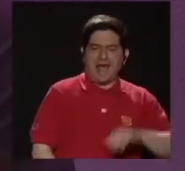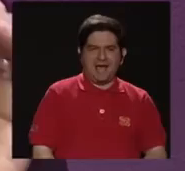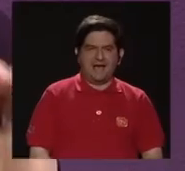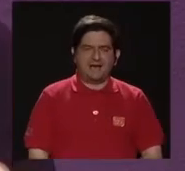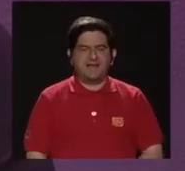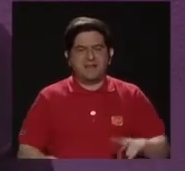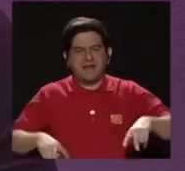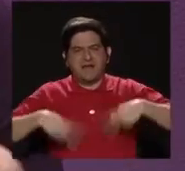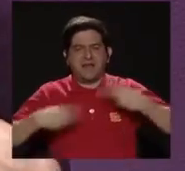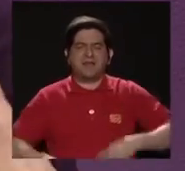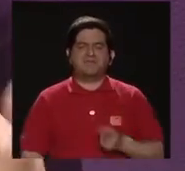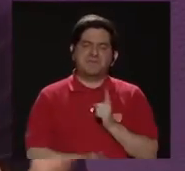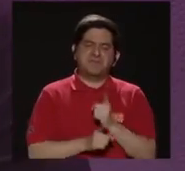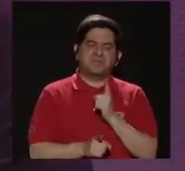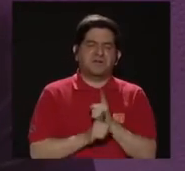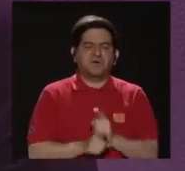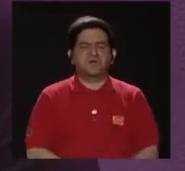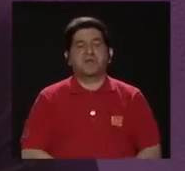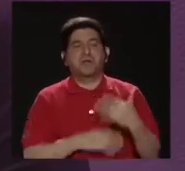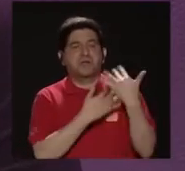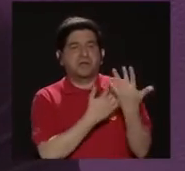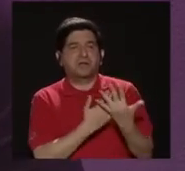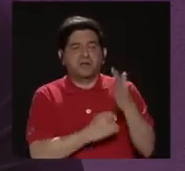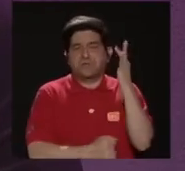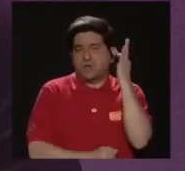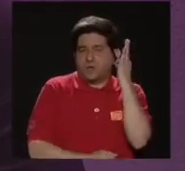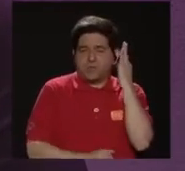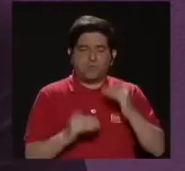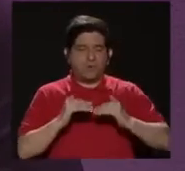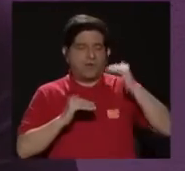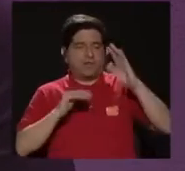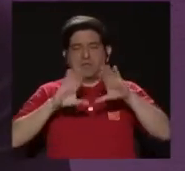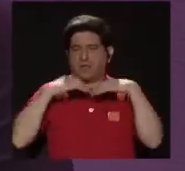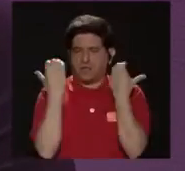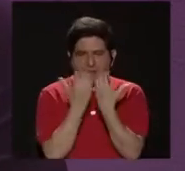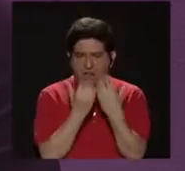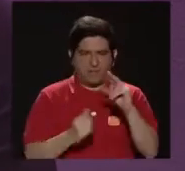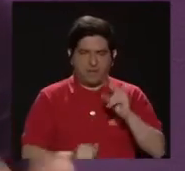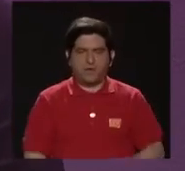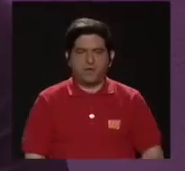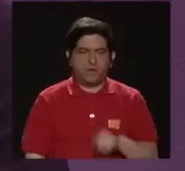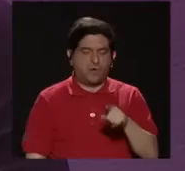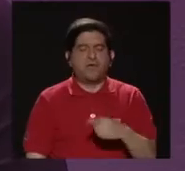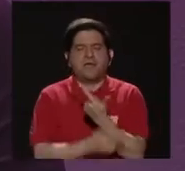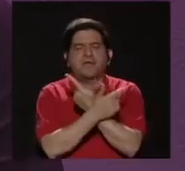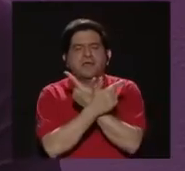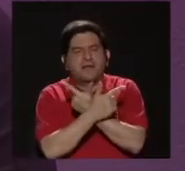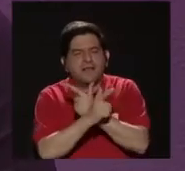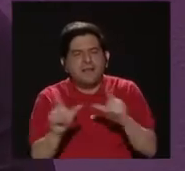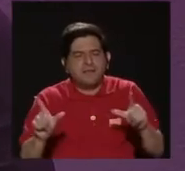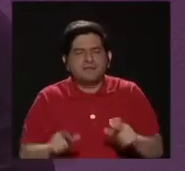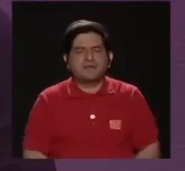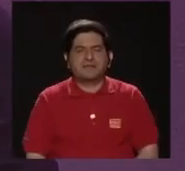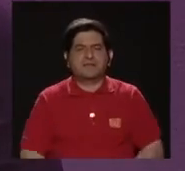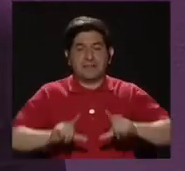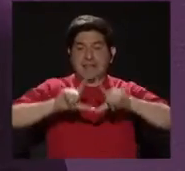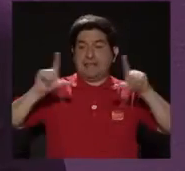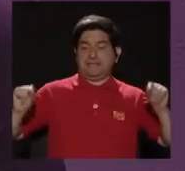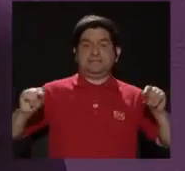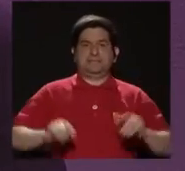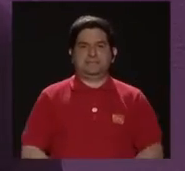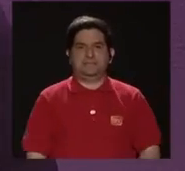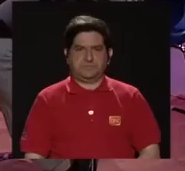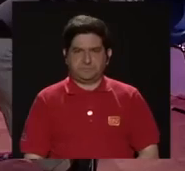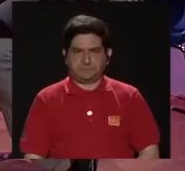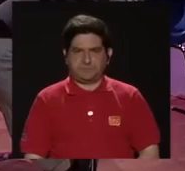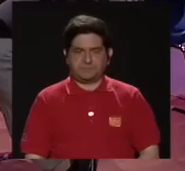a la vida correcta, a lo que se espera de una mujer burguesa, sino que hizo un ejercicio de la libertad más bien extremo. Llegó a ser